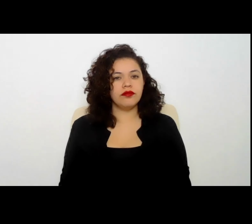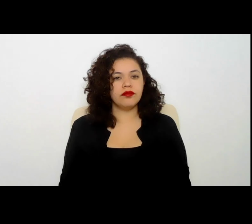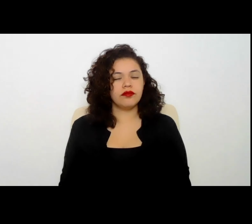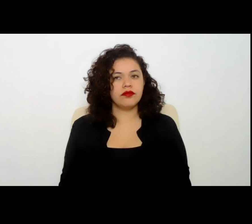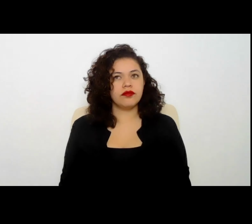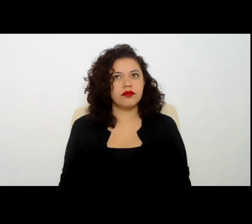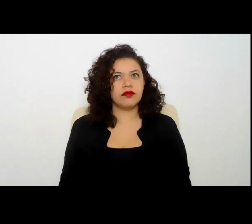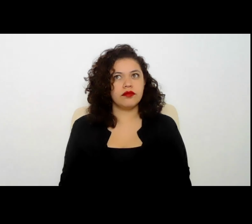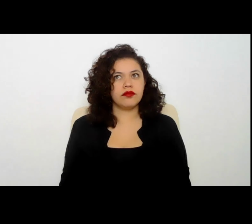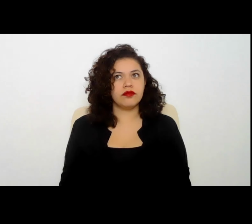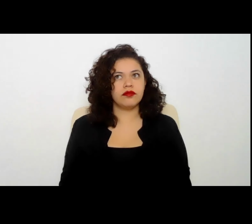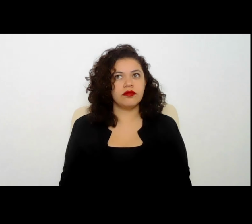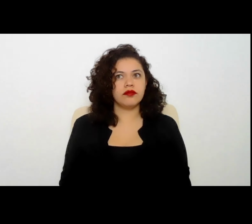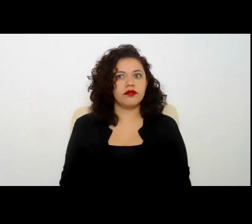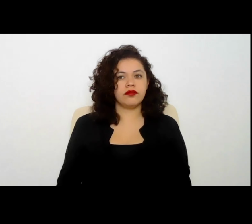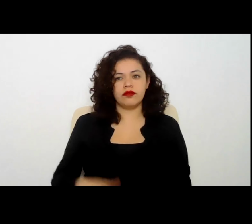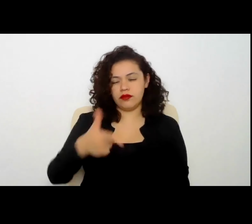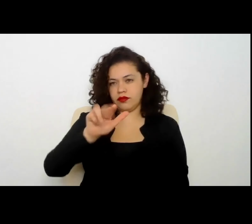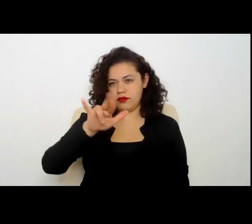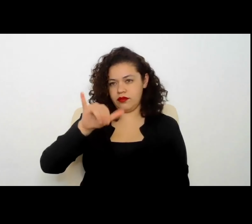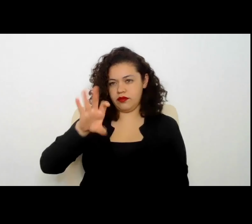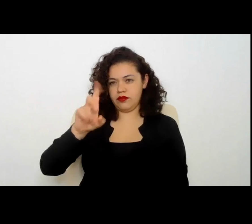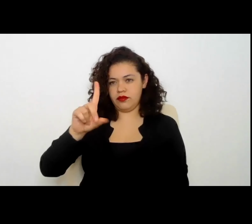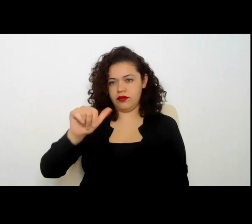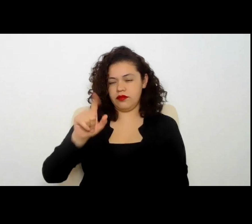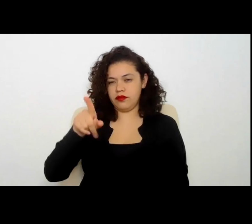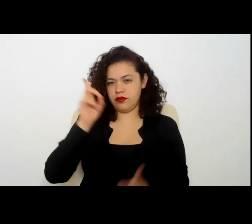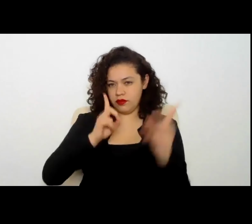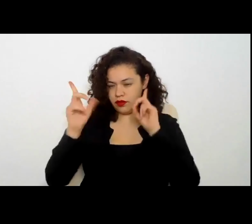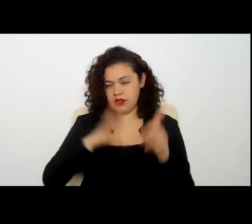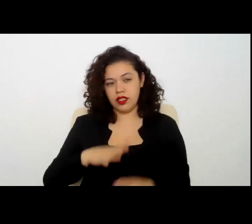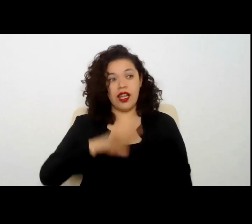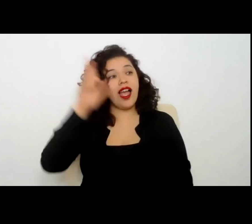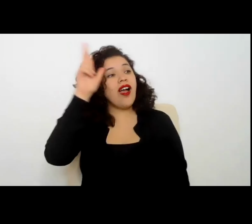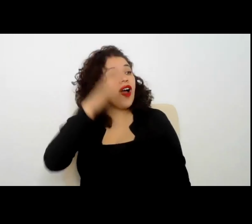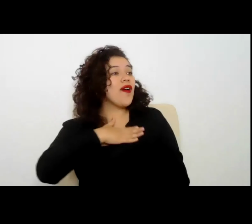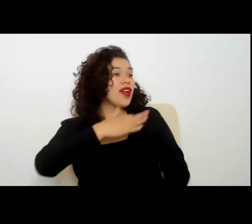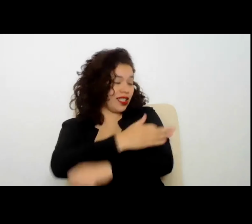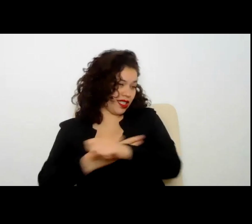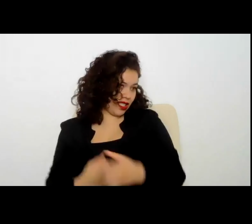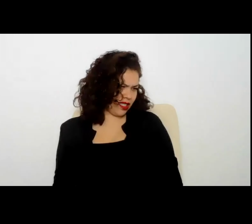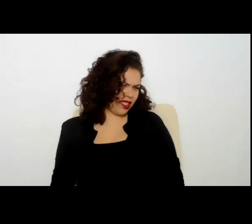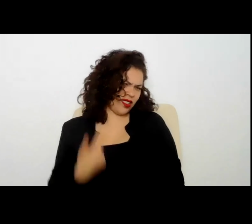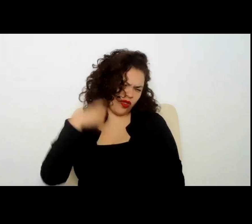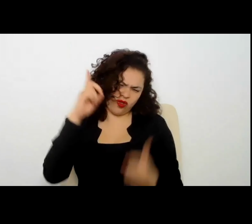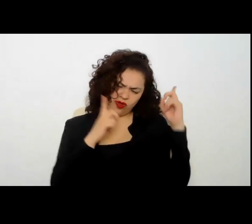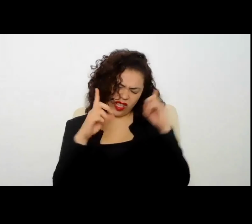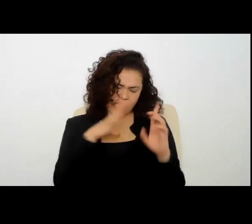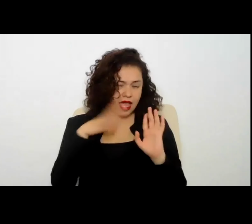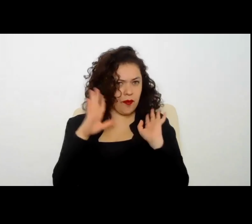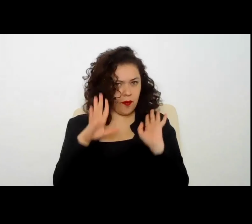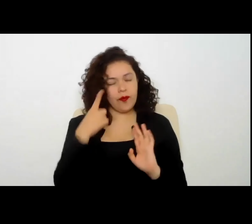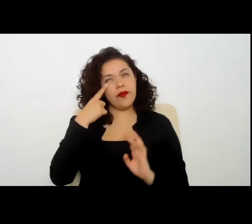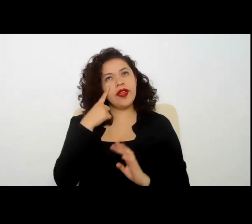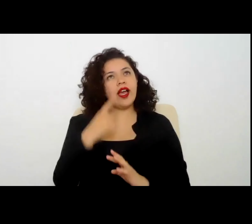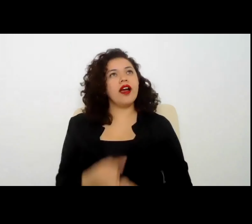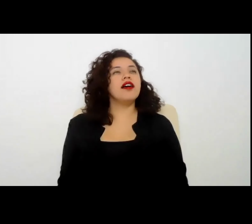Griselda, tenías una duda. Sí. Hola, buenas tardes. Tengo una duda en el sentido de